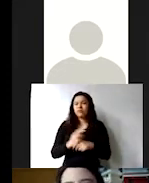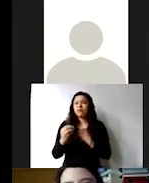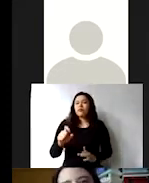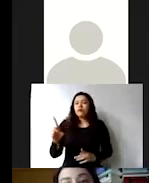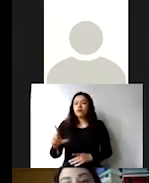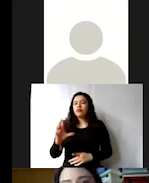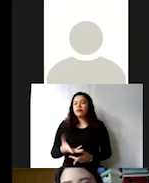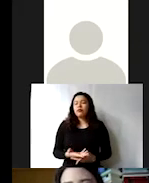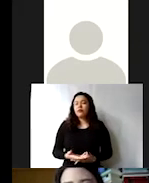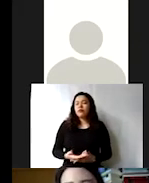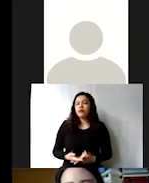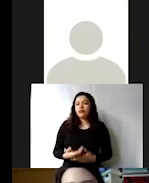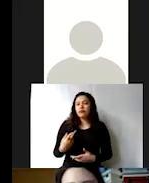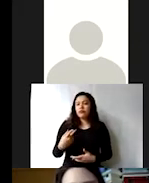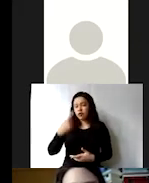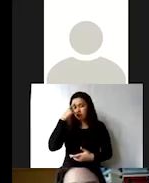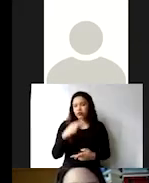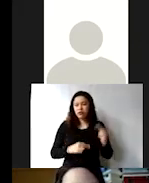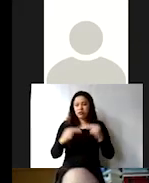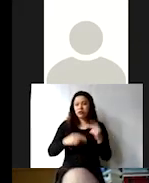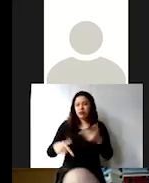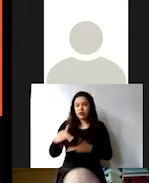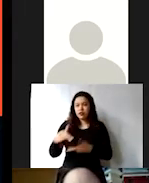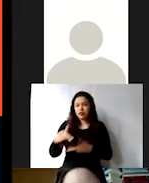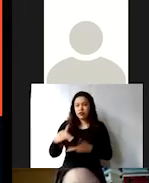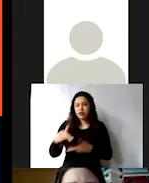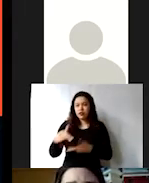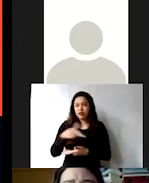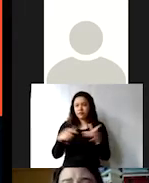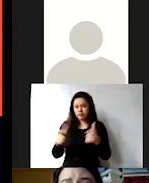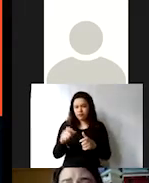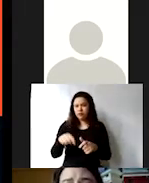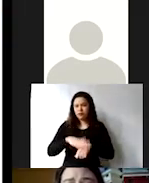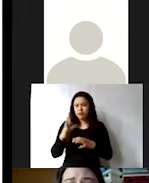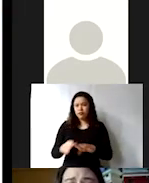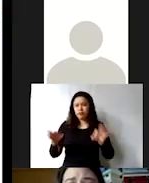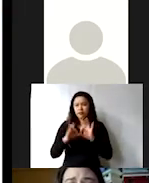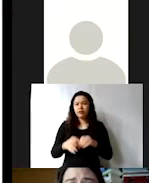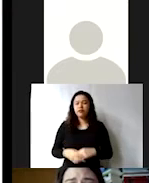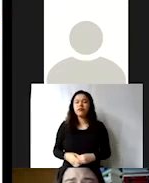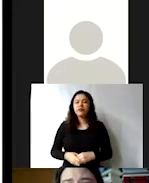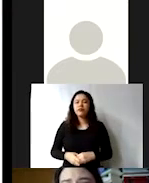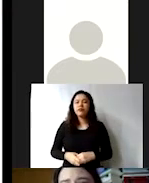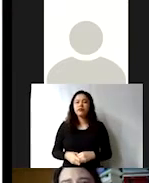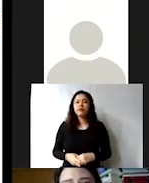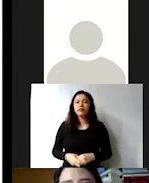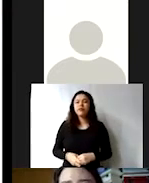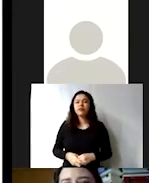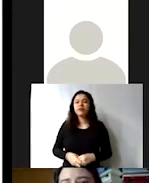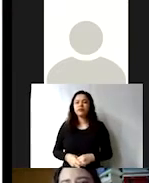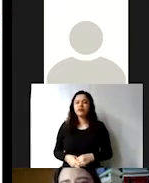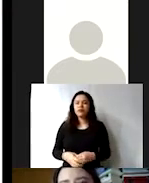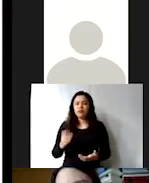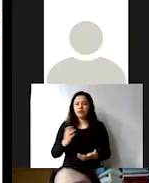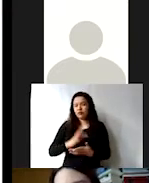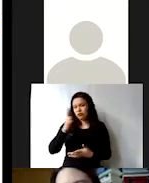pues en el nivel que más importa, que es el nivel local. Entonces, bueno, nada más para recordar,